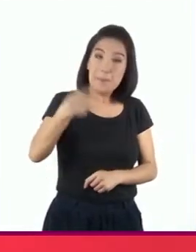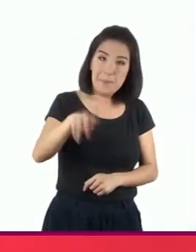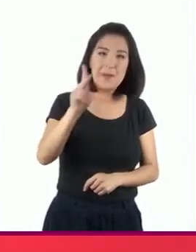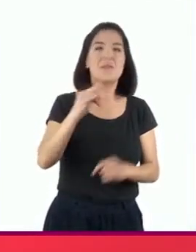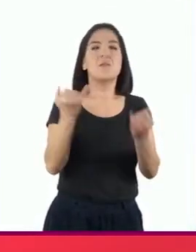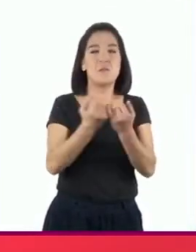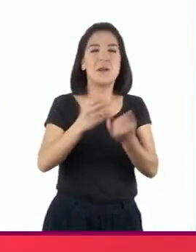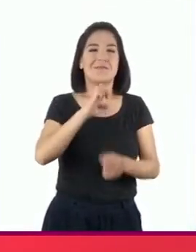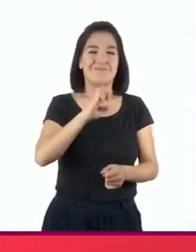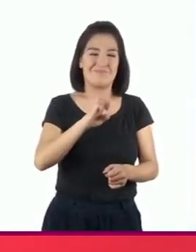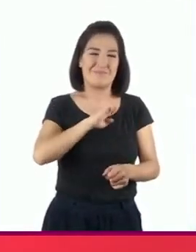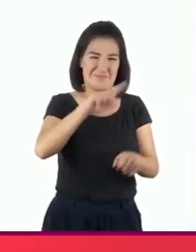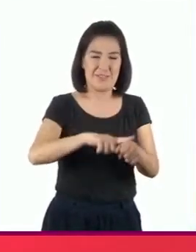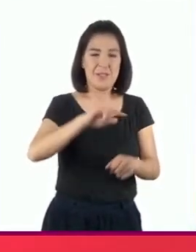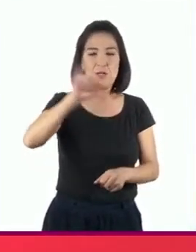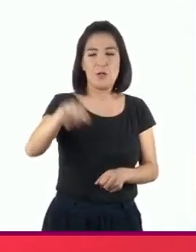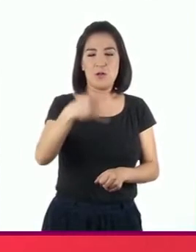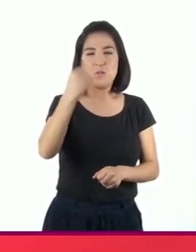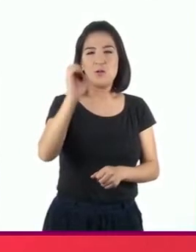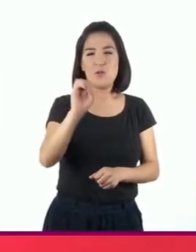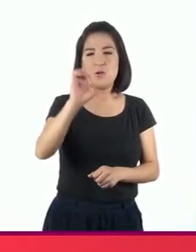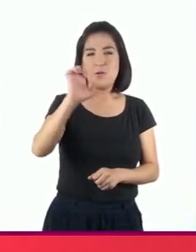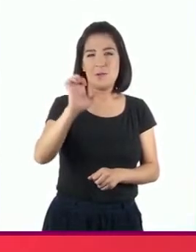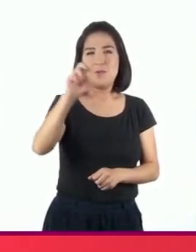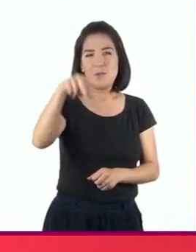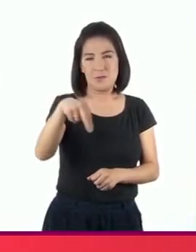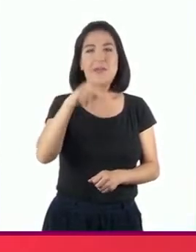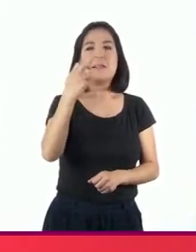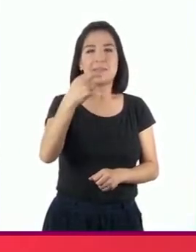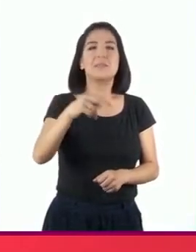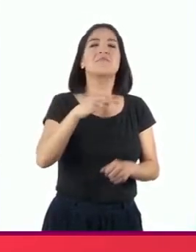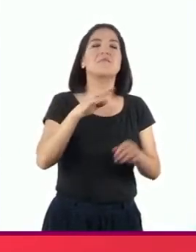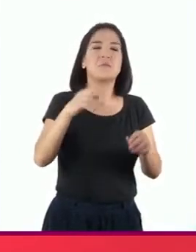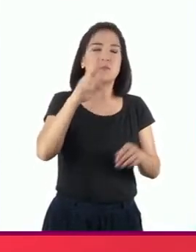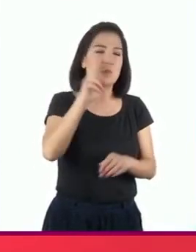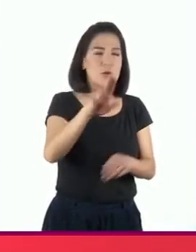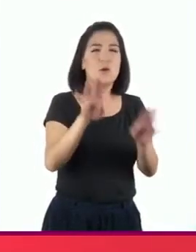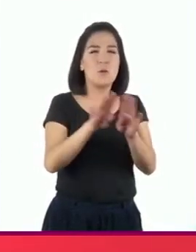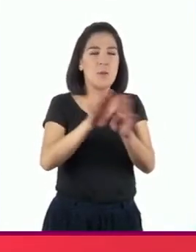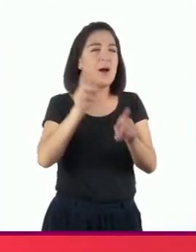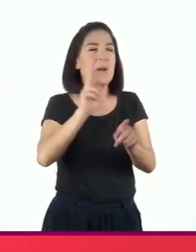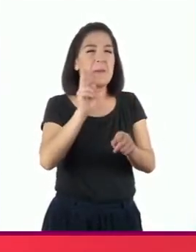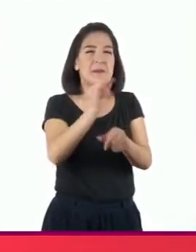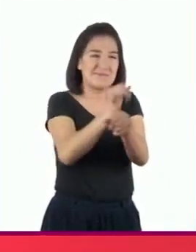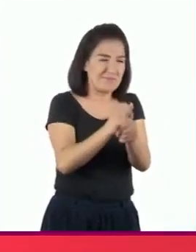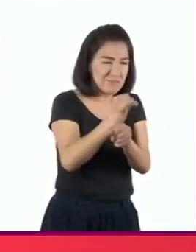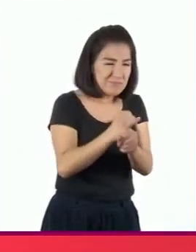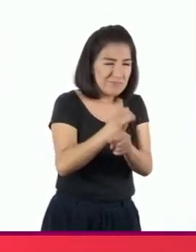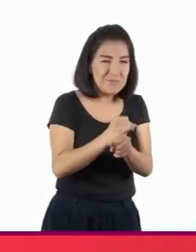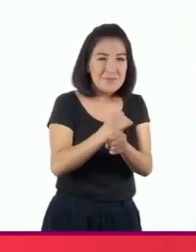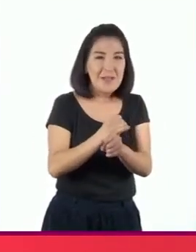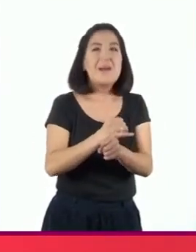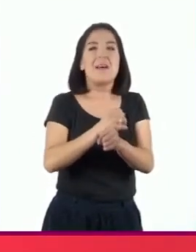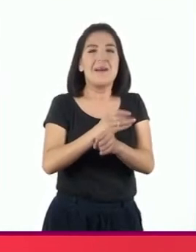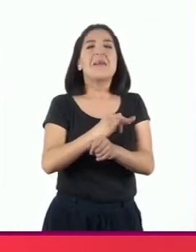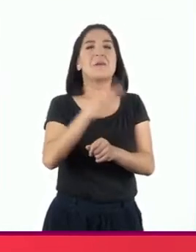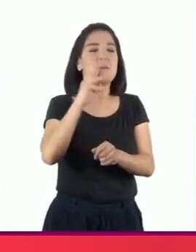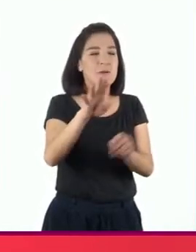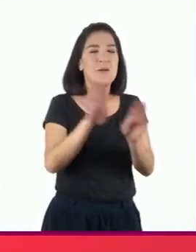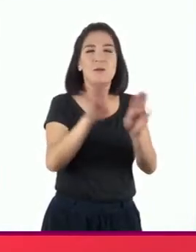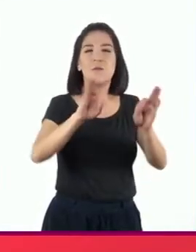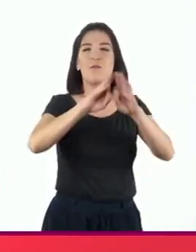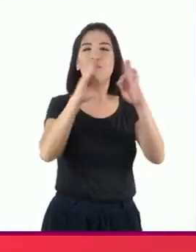diferentes familias porque se percató que presentaban características distintas en la morfología del pico y además su dieta era